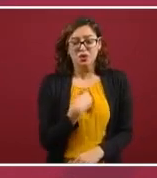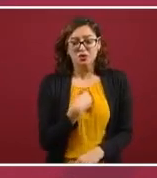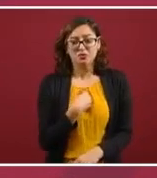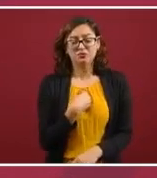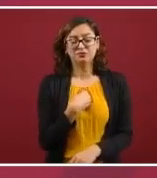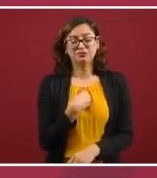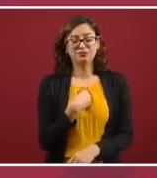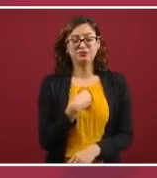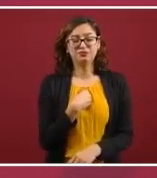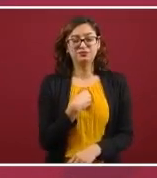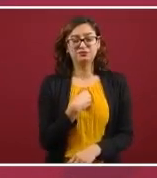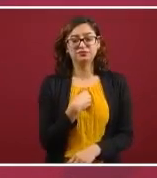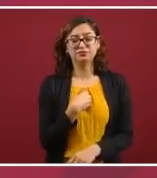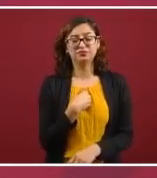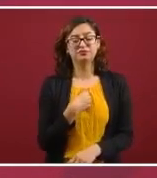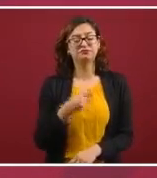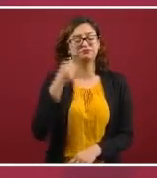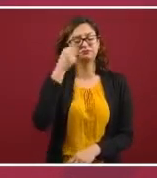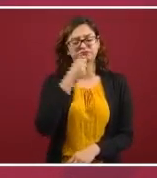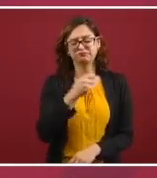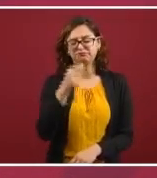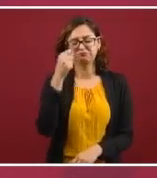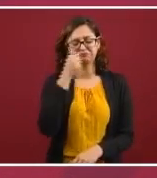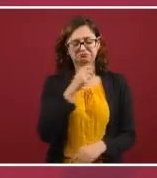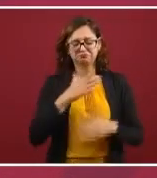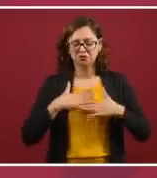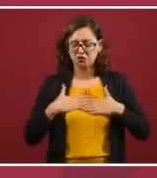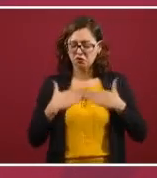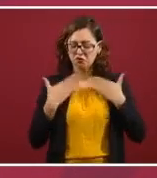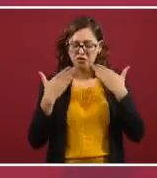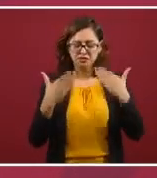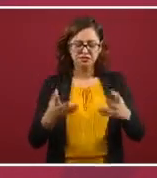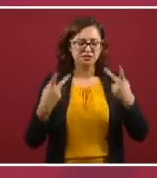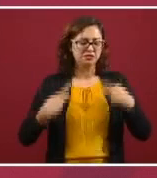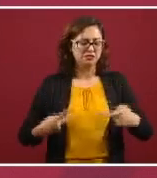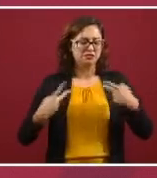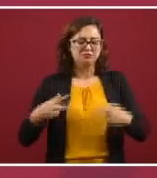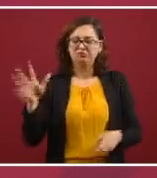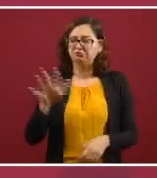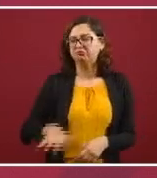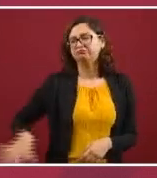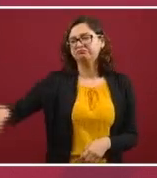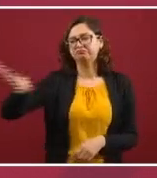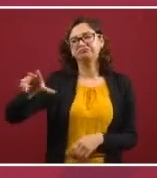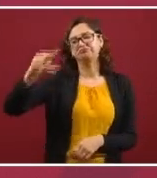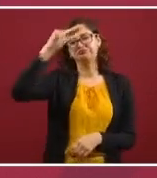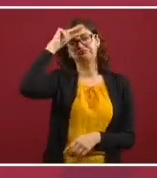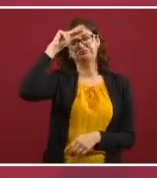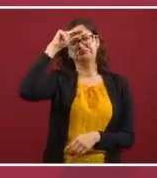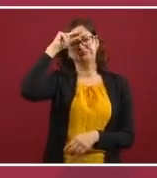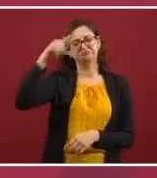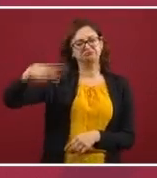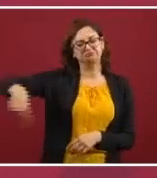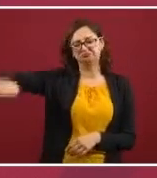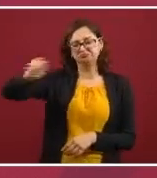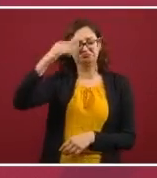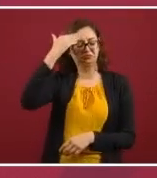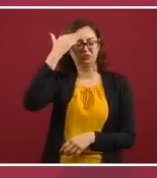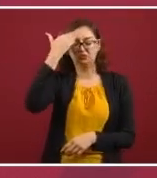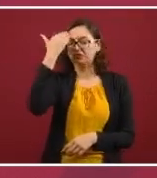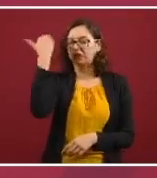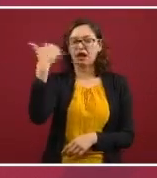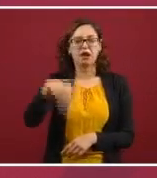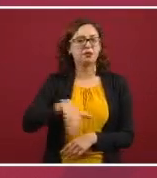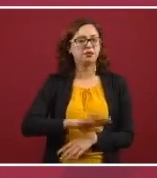en la sabiduría de la gente y sé